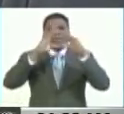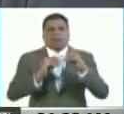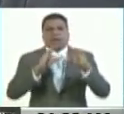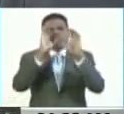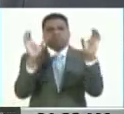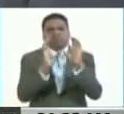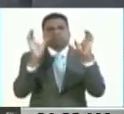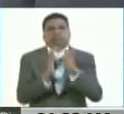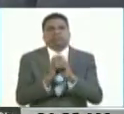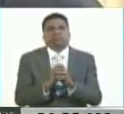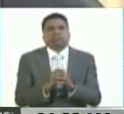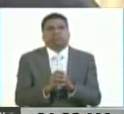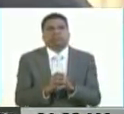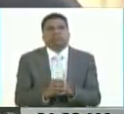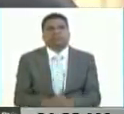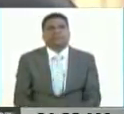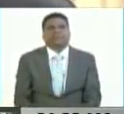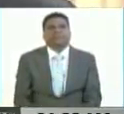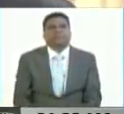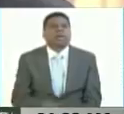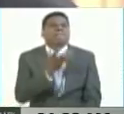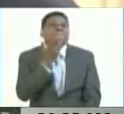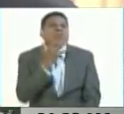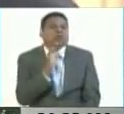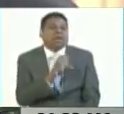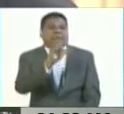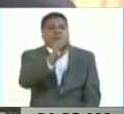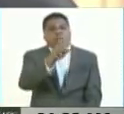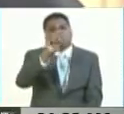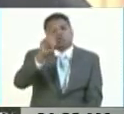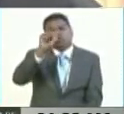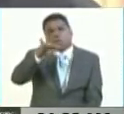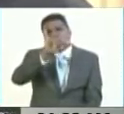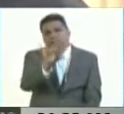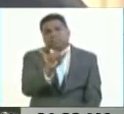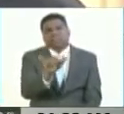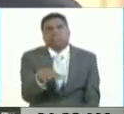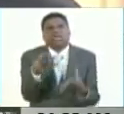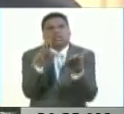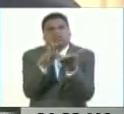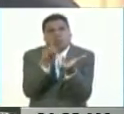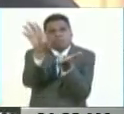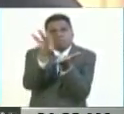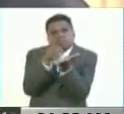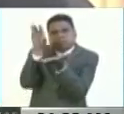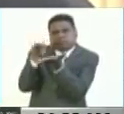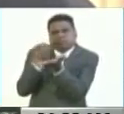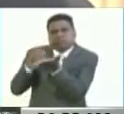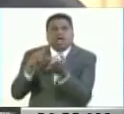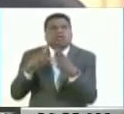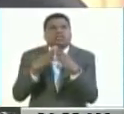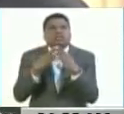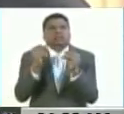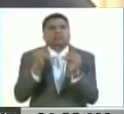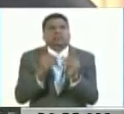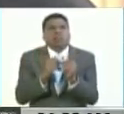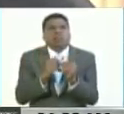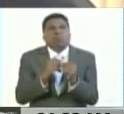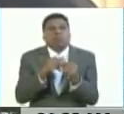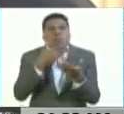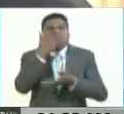¿no? La vida personal. Una empresa como Sony, que fue atacada hace pocos años, y le sacaron todo lo que era la parte musical de allí. O sea, imagínate